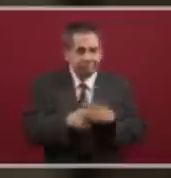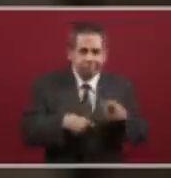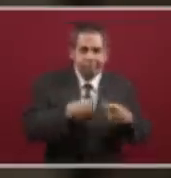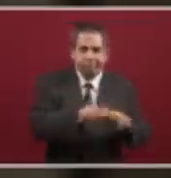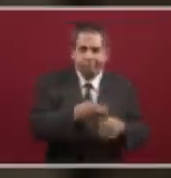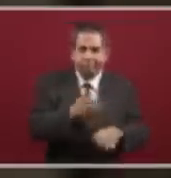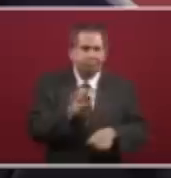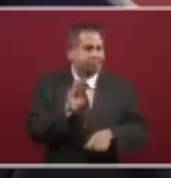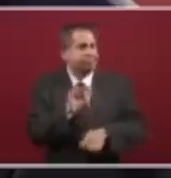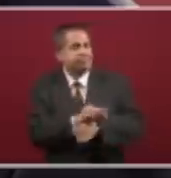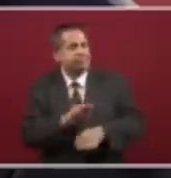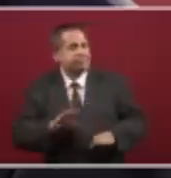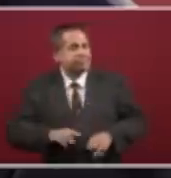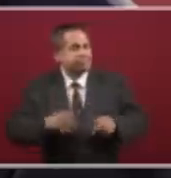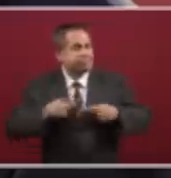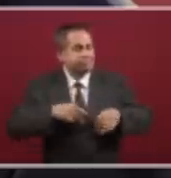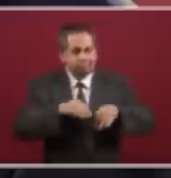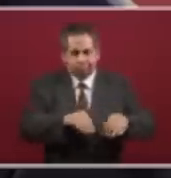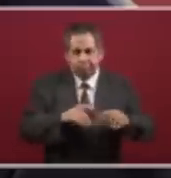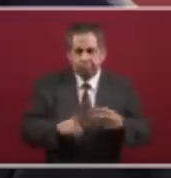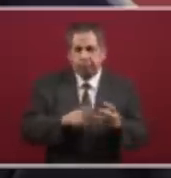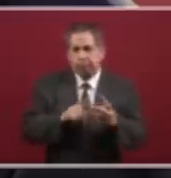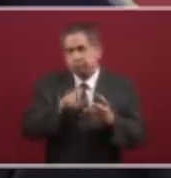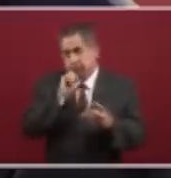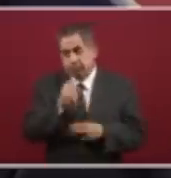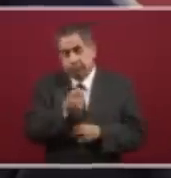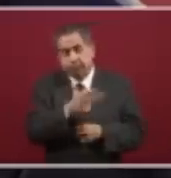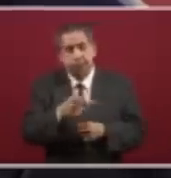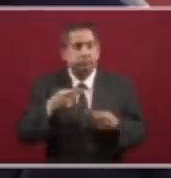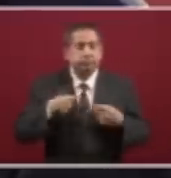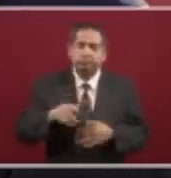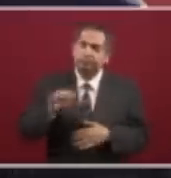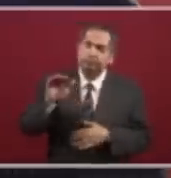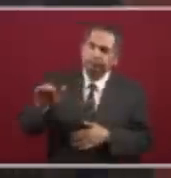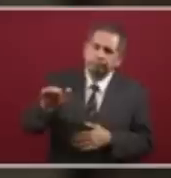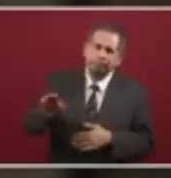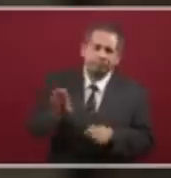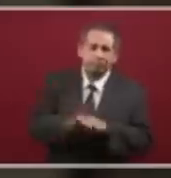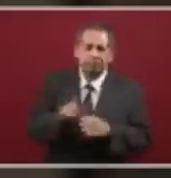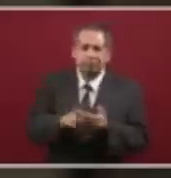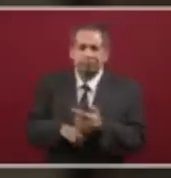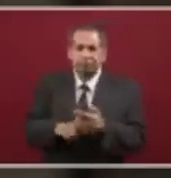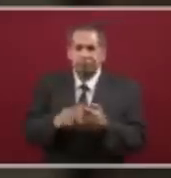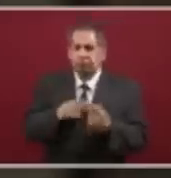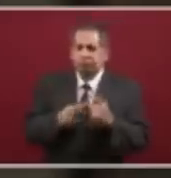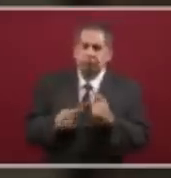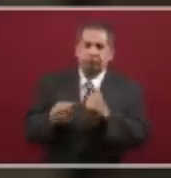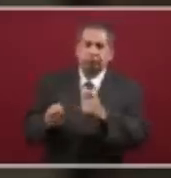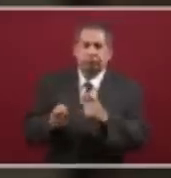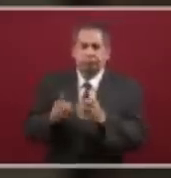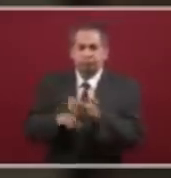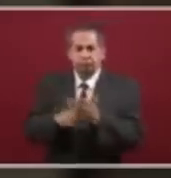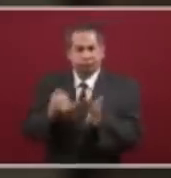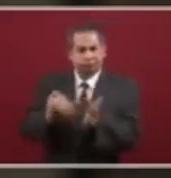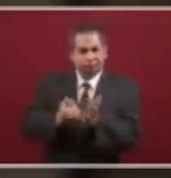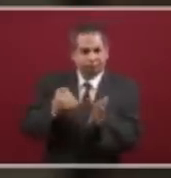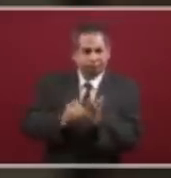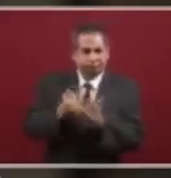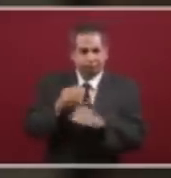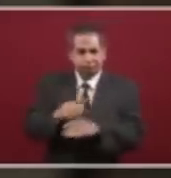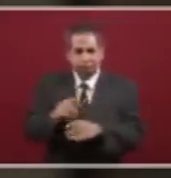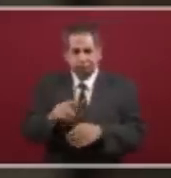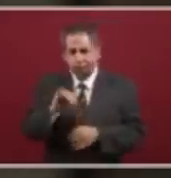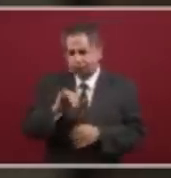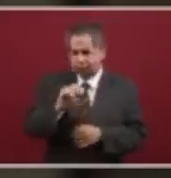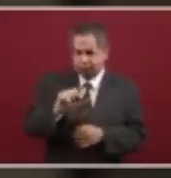beneficio de los trabajadores también por ahí los trabajadores están reclamando que no se les cobren pues los impuestos respectivos de